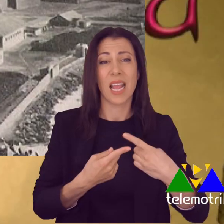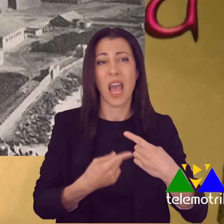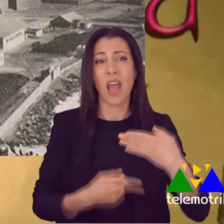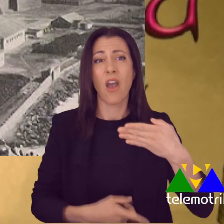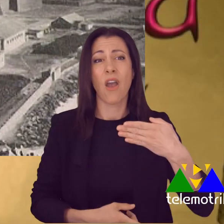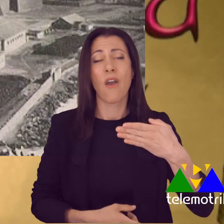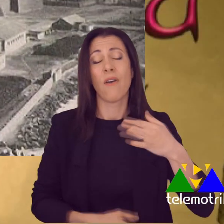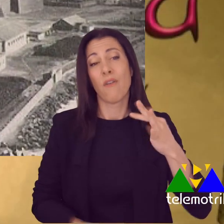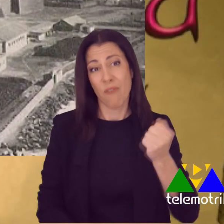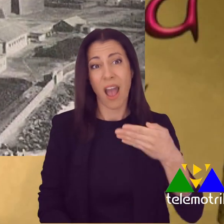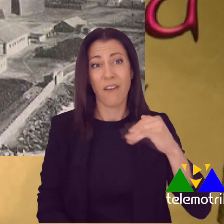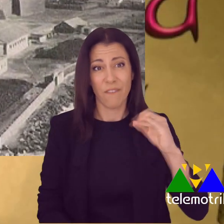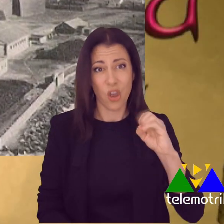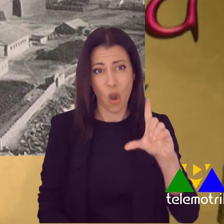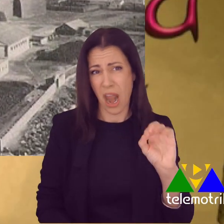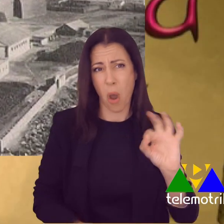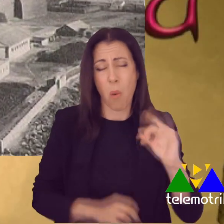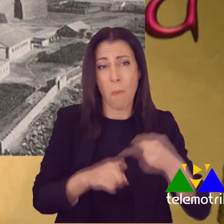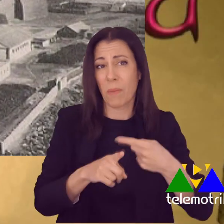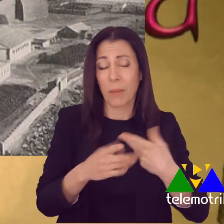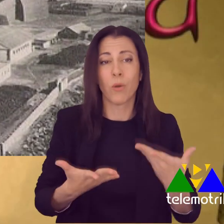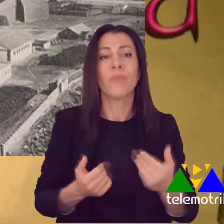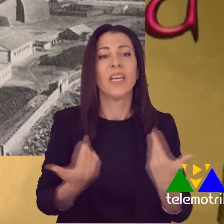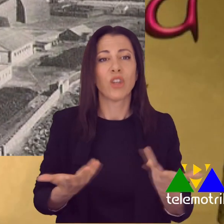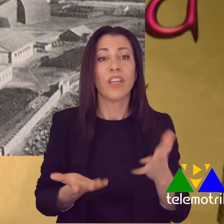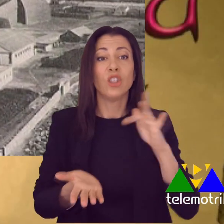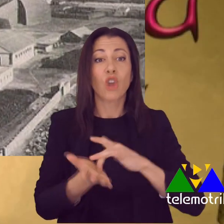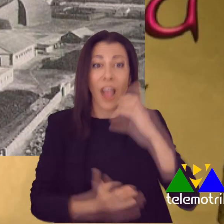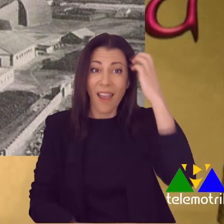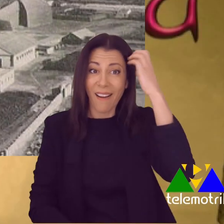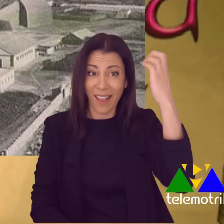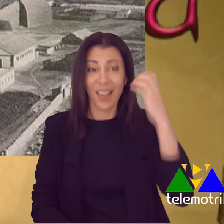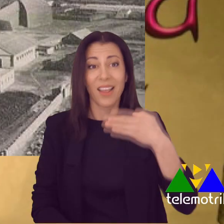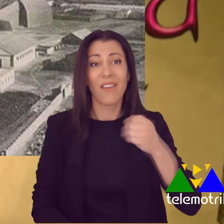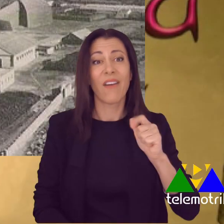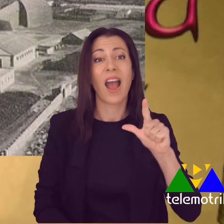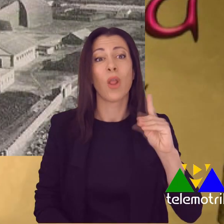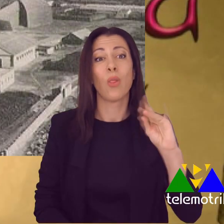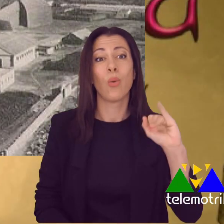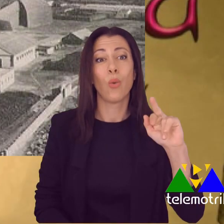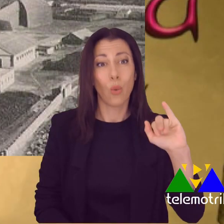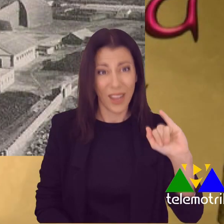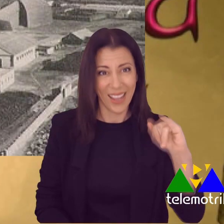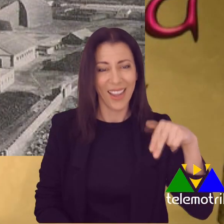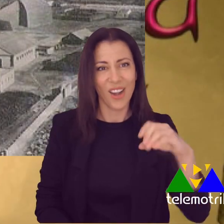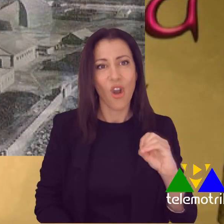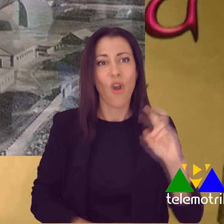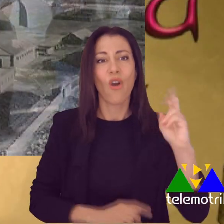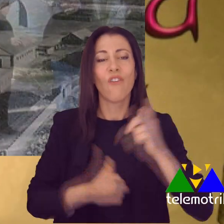primo, tal. Dicen que una de las veces que estuvo Balduino y Fabiola aquí, Balduino, en un viaje en